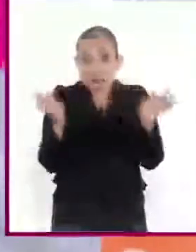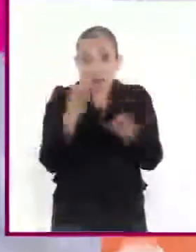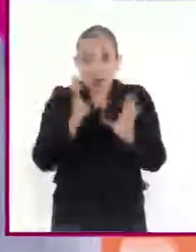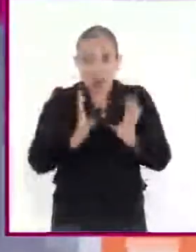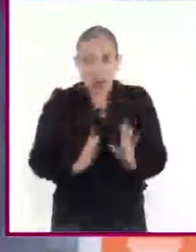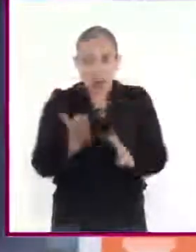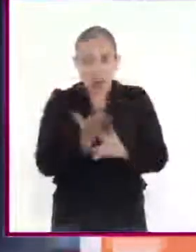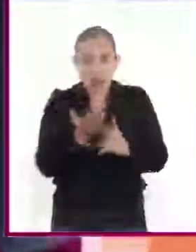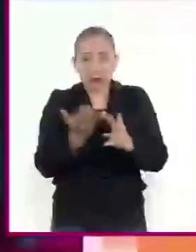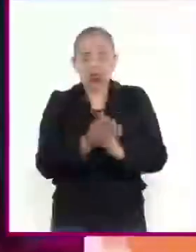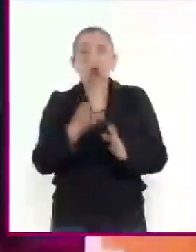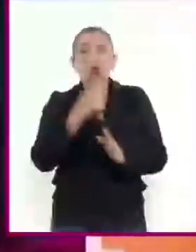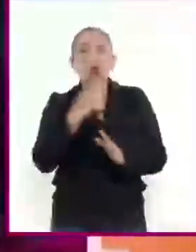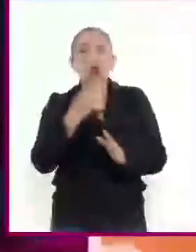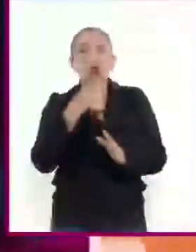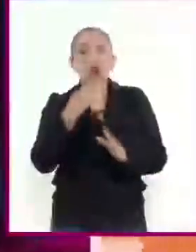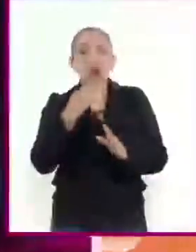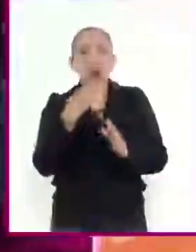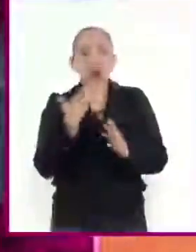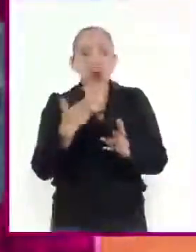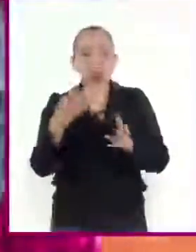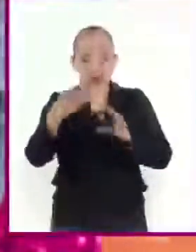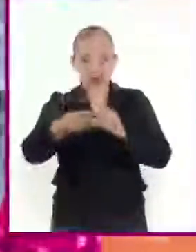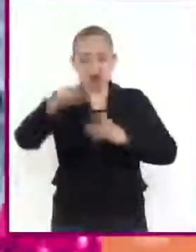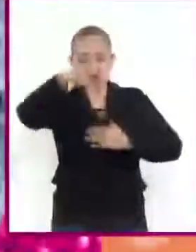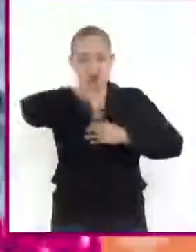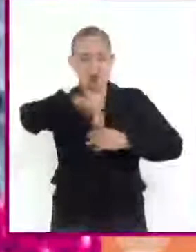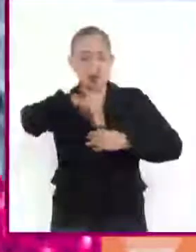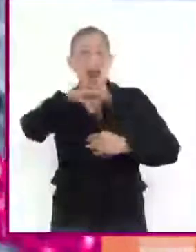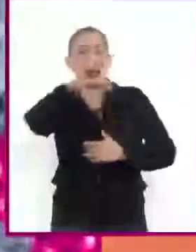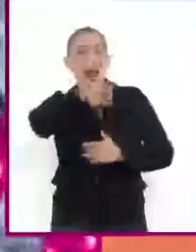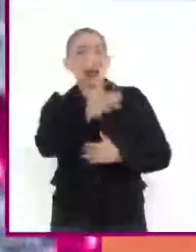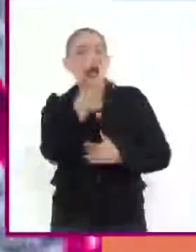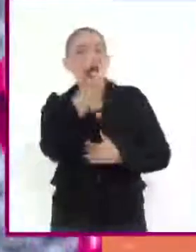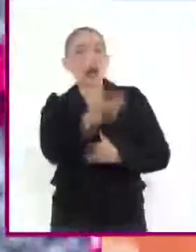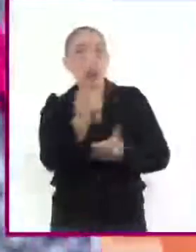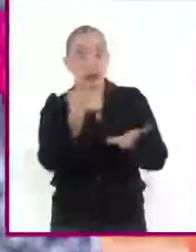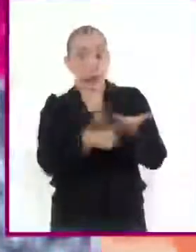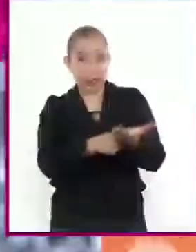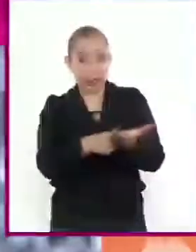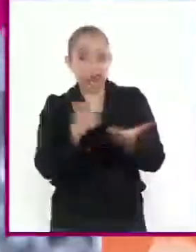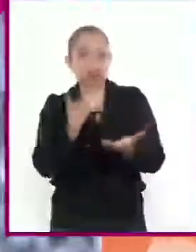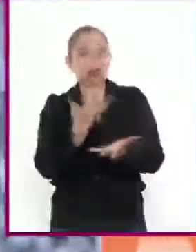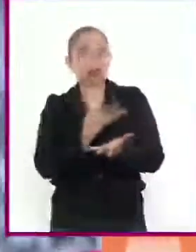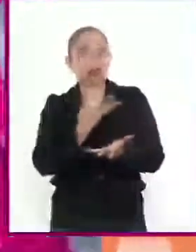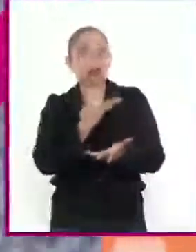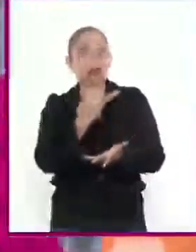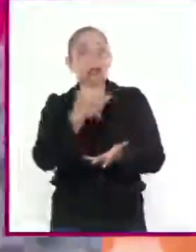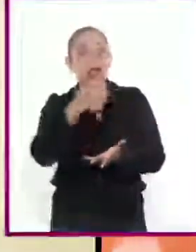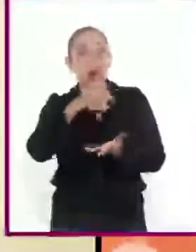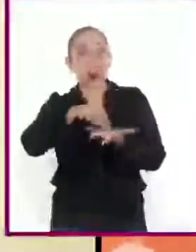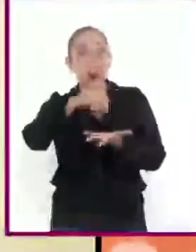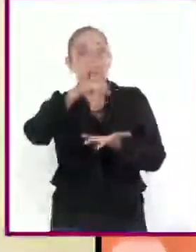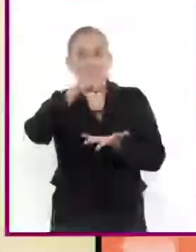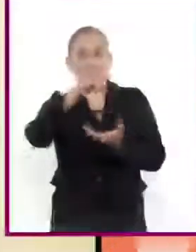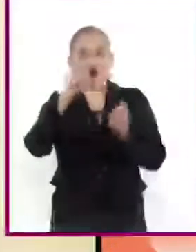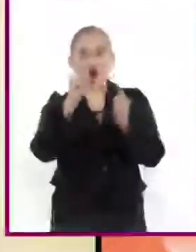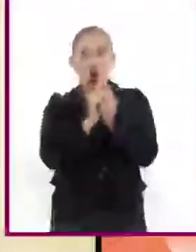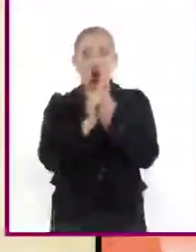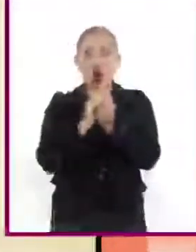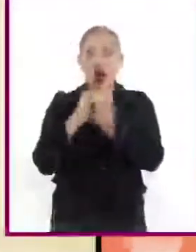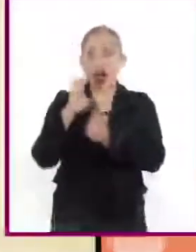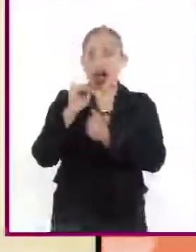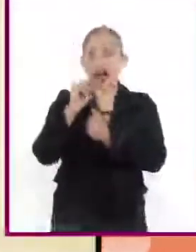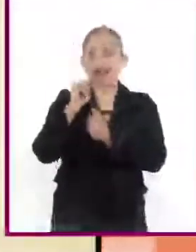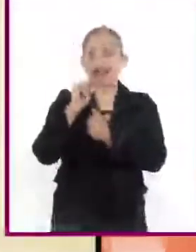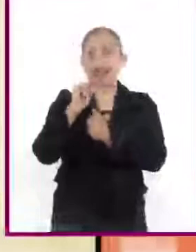partes del cuerpo, utilizan unos paquetes calentadores. Estos dispositivos incluyen hierro en polvo que en presencia de un